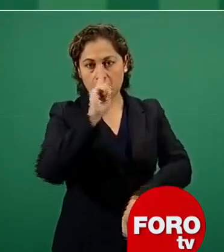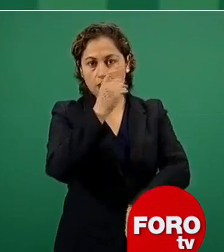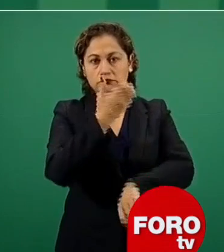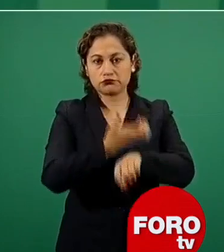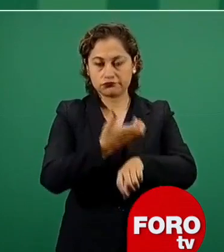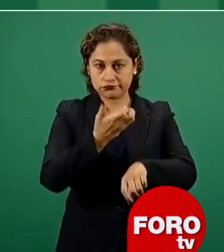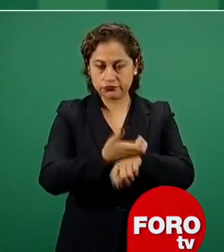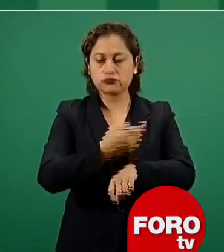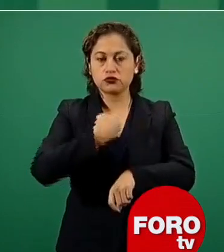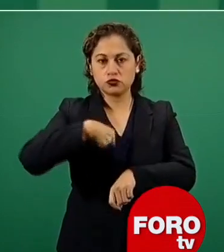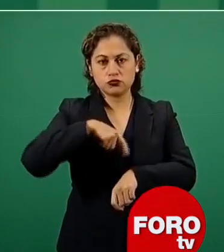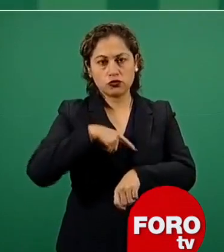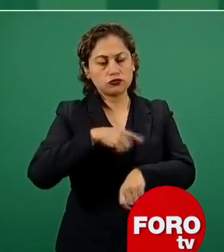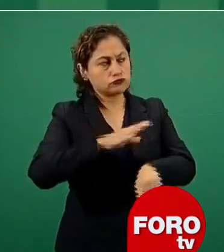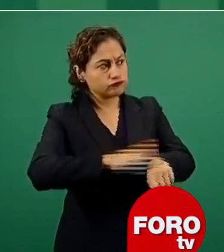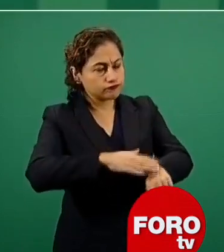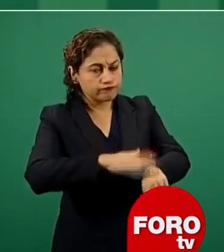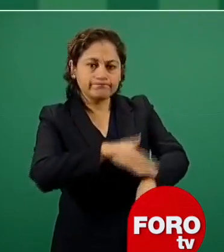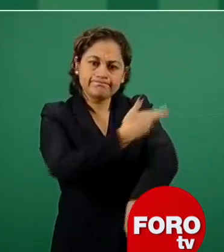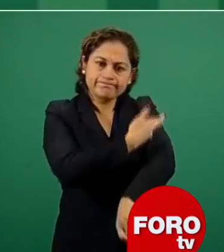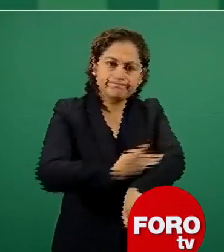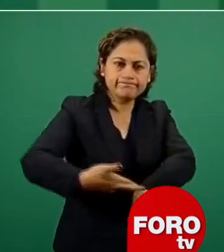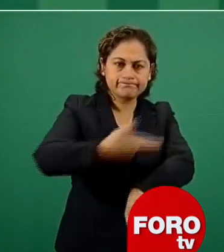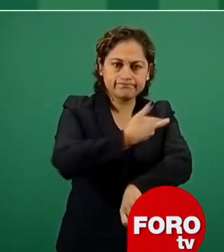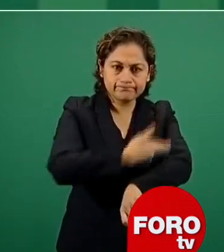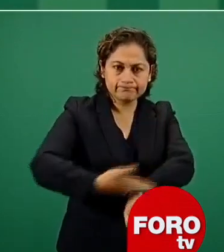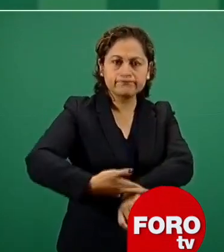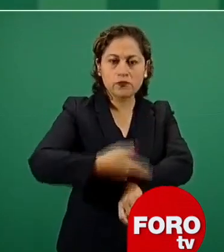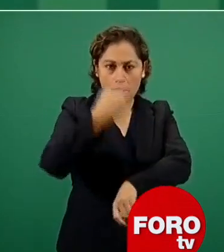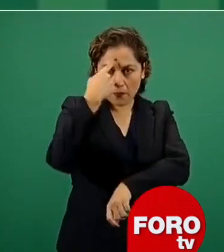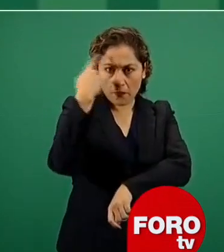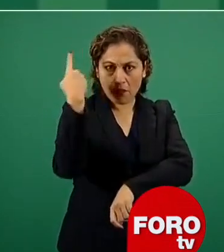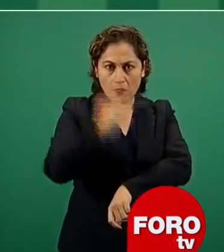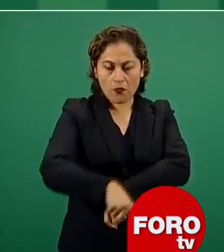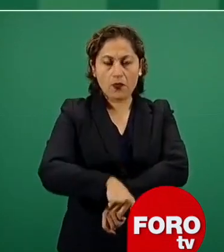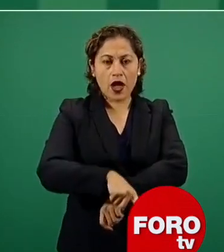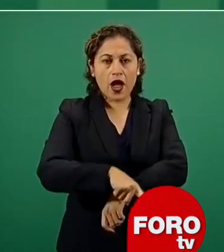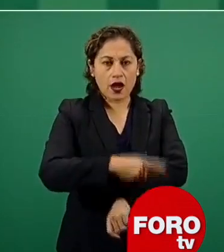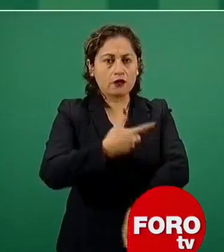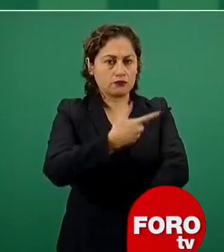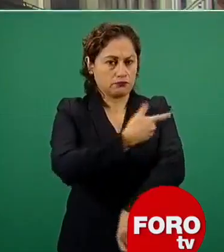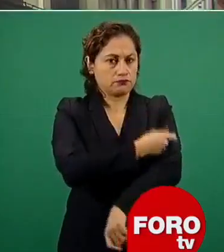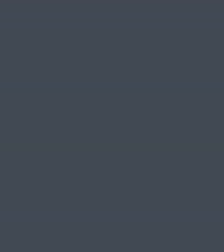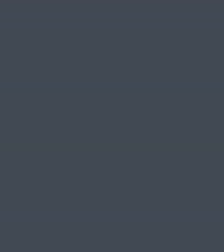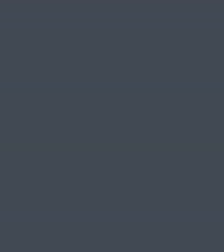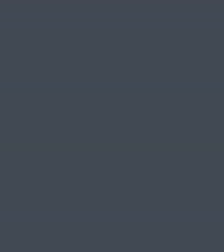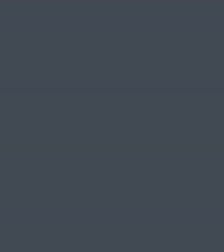trámites para que no se les niegue esa posibilidad.